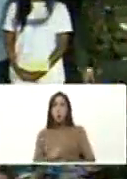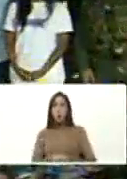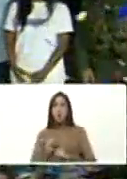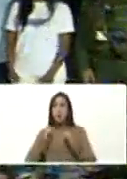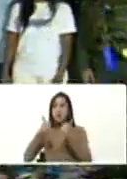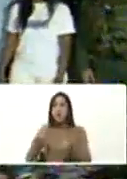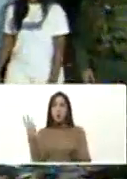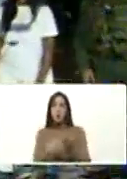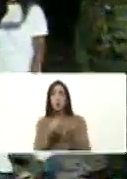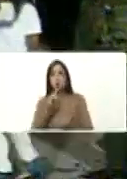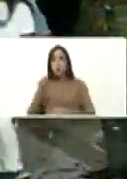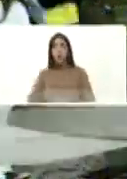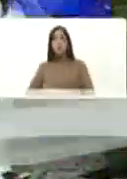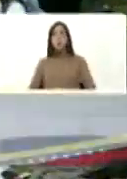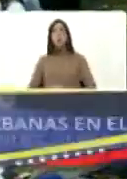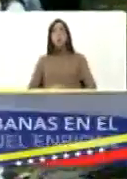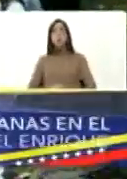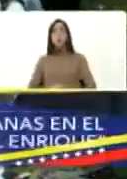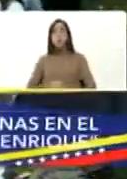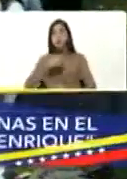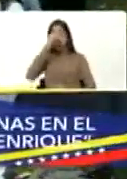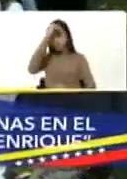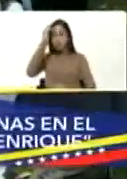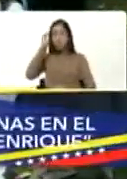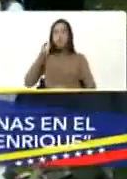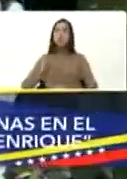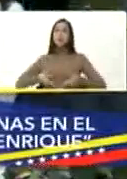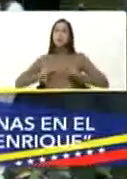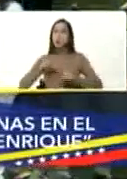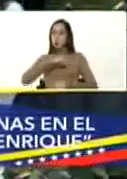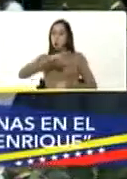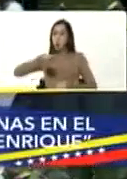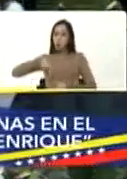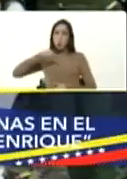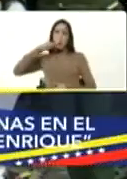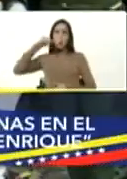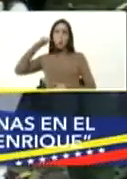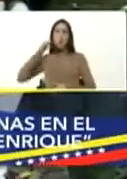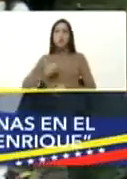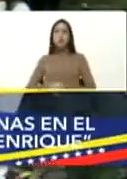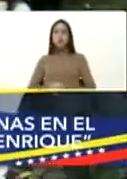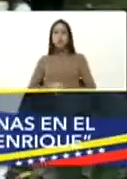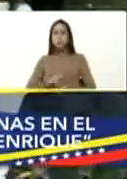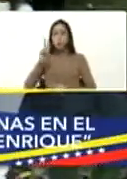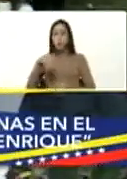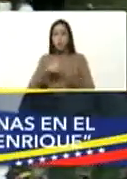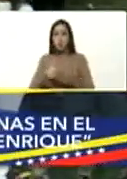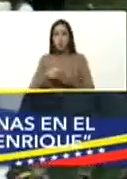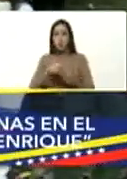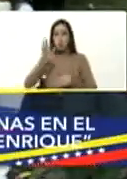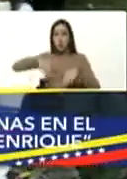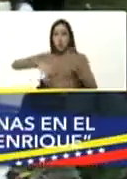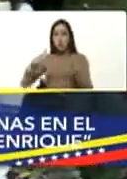2002 por la revolución, que nos ha permitido a nosotros y a nosotras que